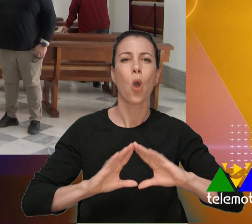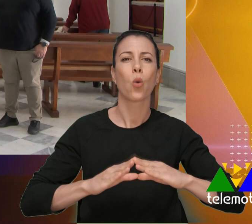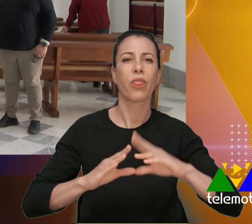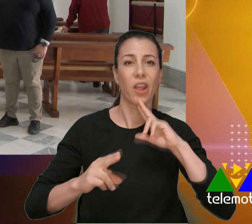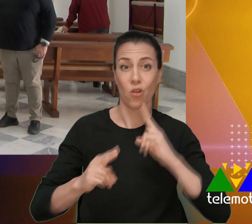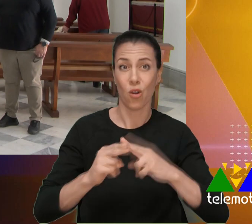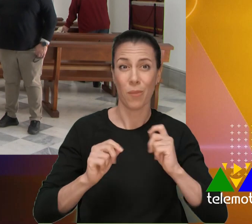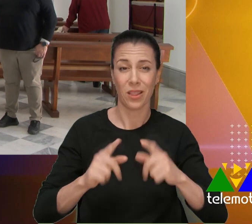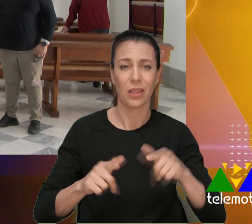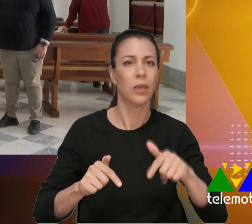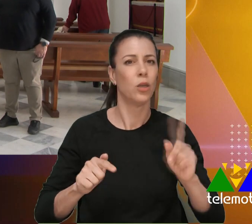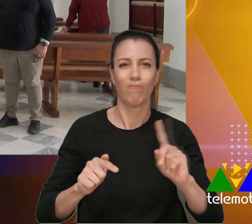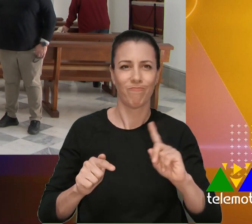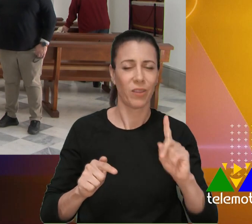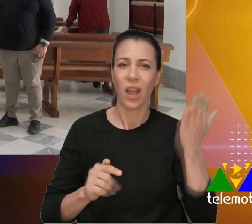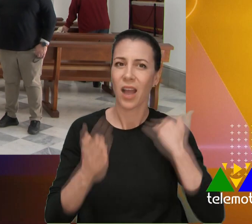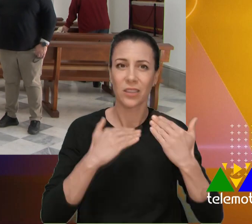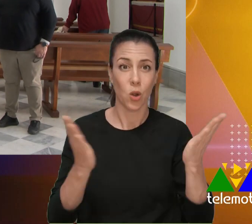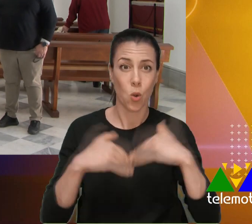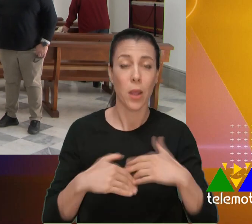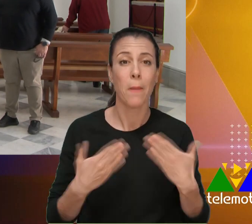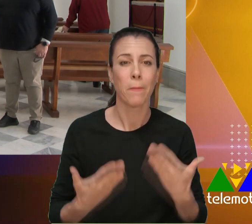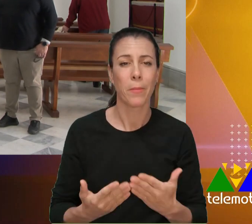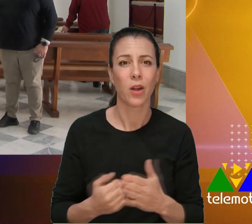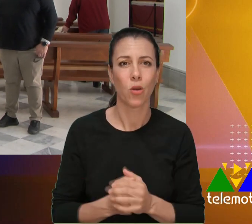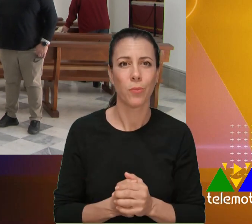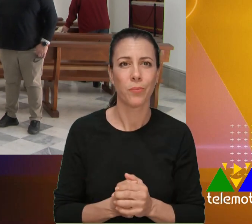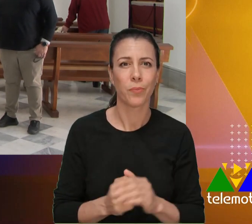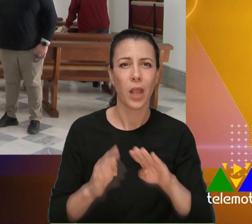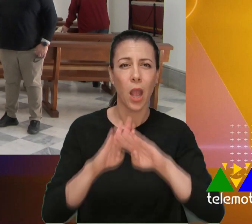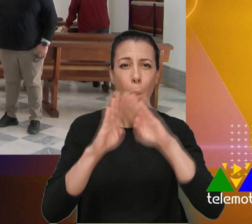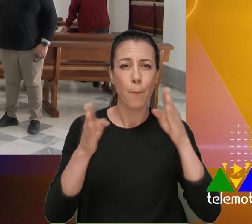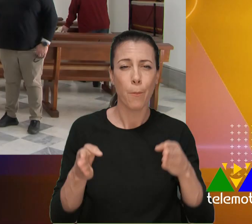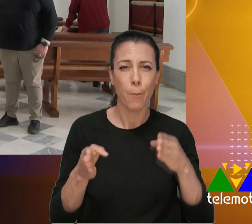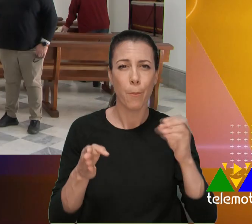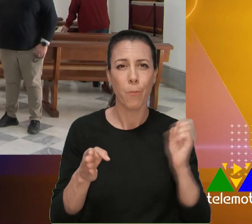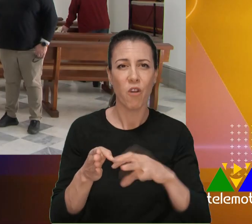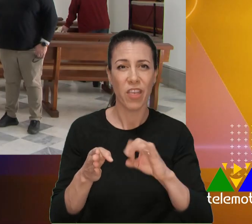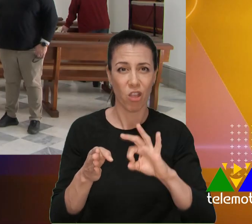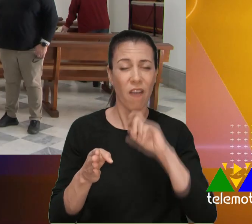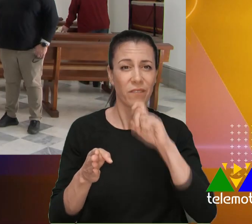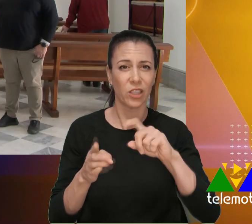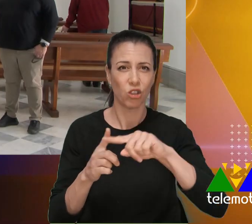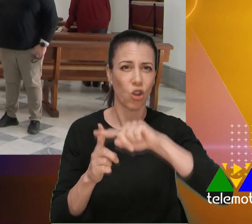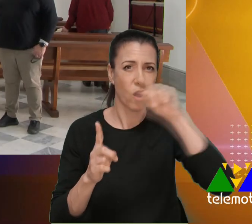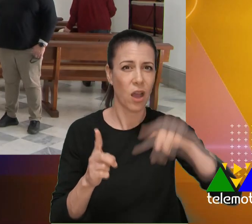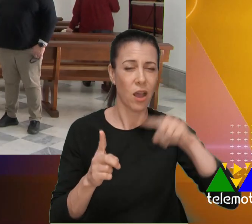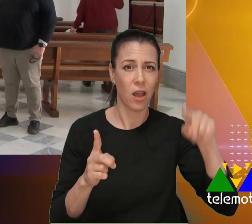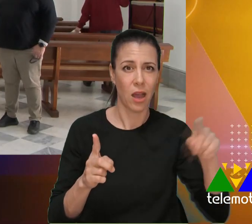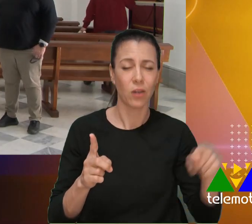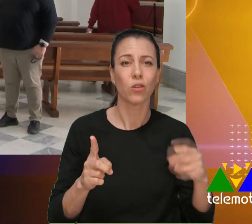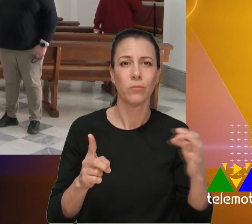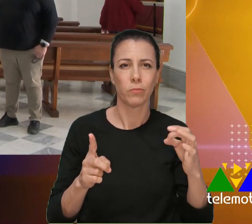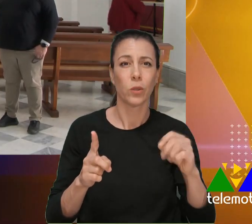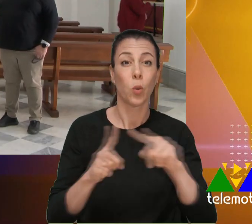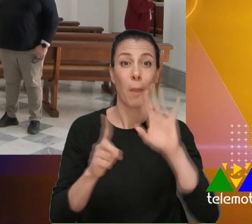La nave de crucero estaba en lateral. La bóveda es de arcos fajones, de bóveda apuntada, de